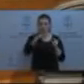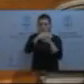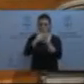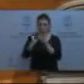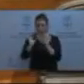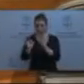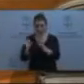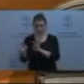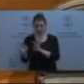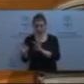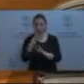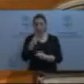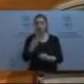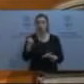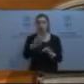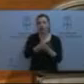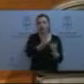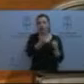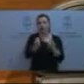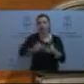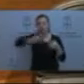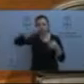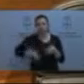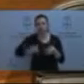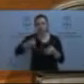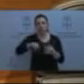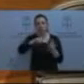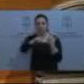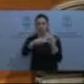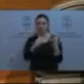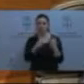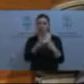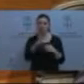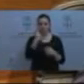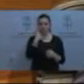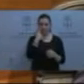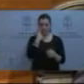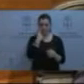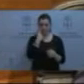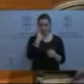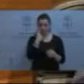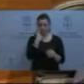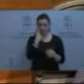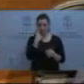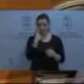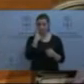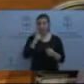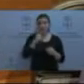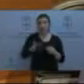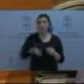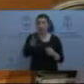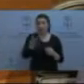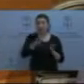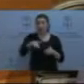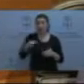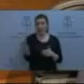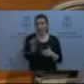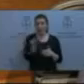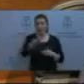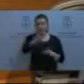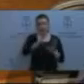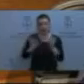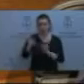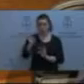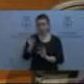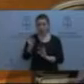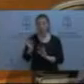insisto, le falta determinación y transparencia. Pero mire, al final lo realmente importante es que se tomen decisiones. Y desde